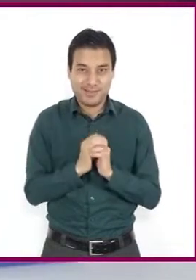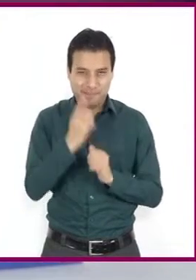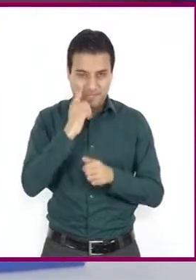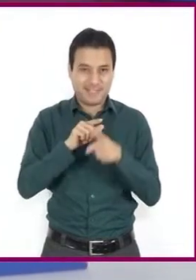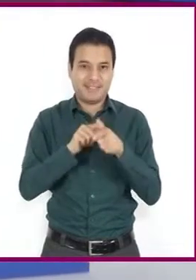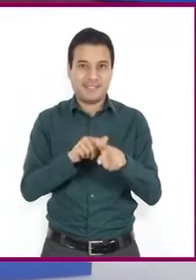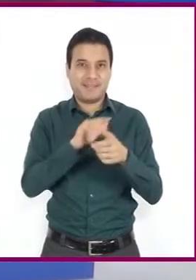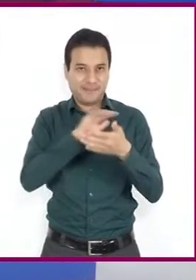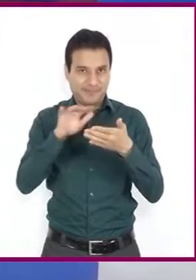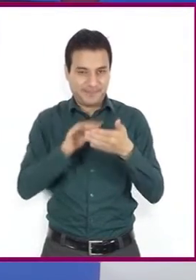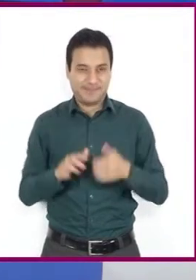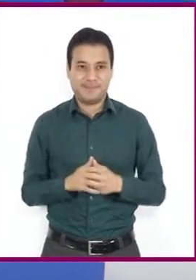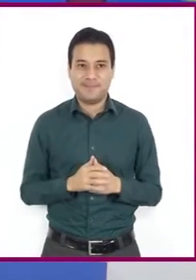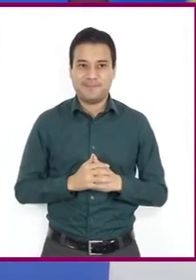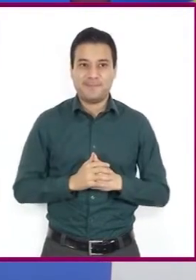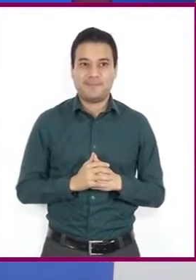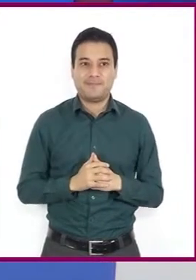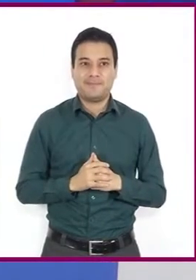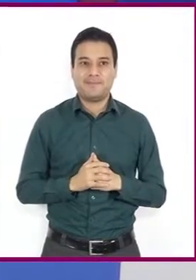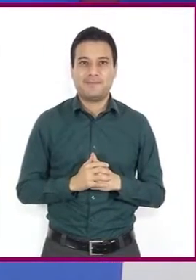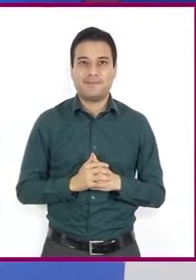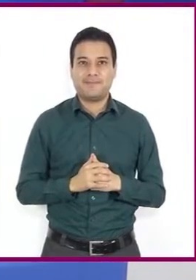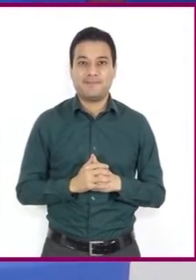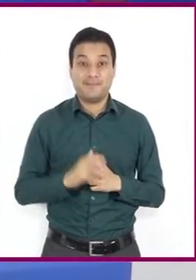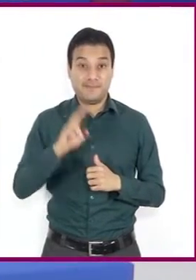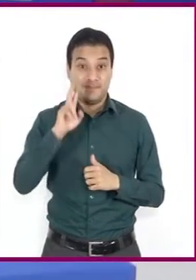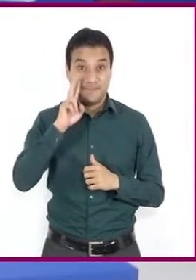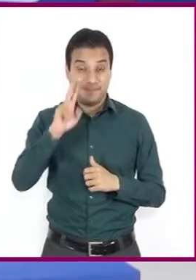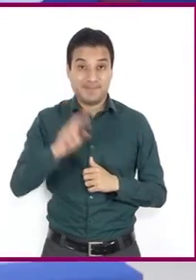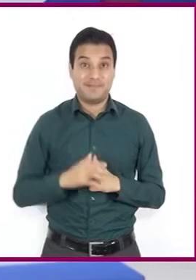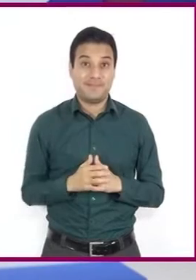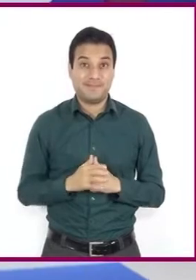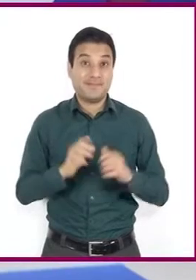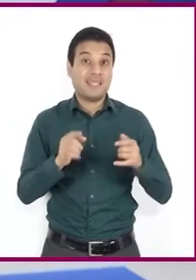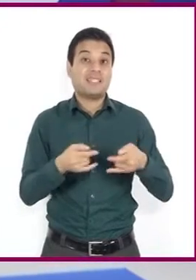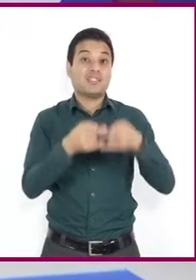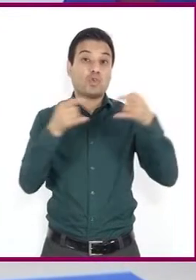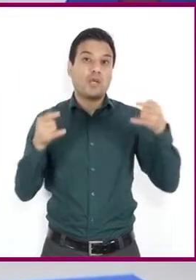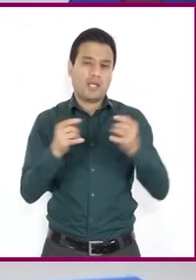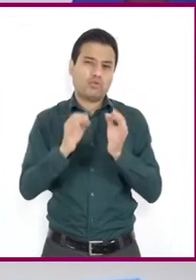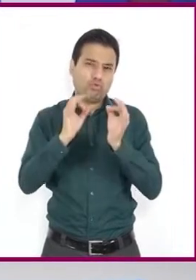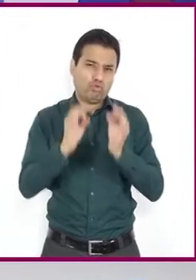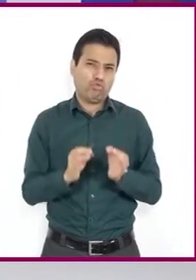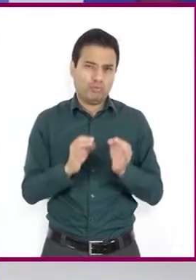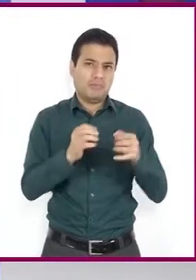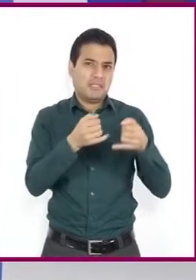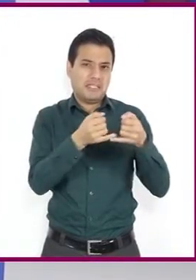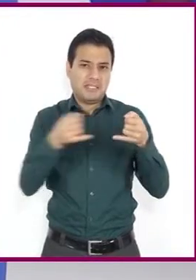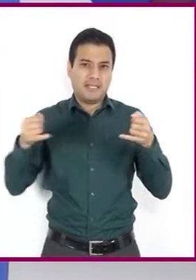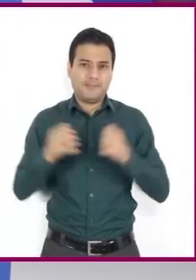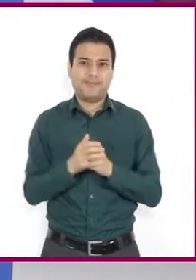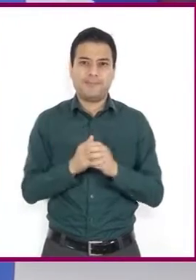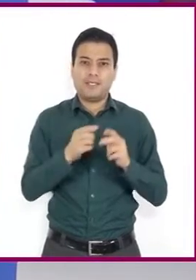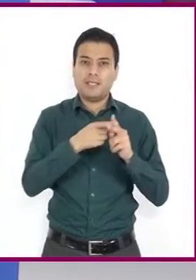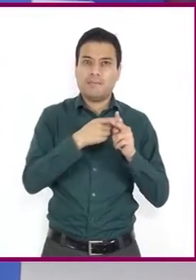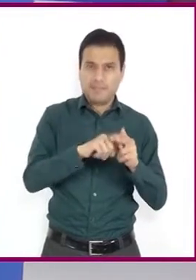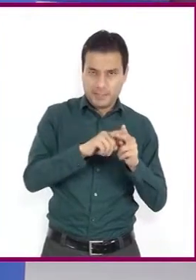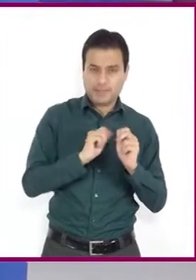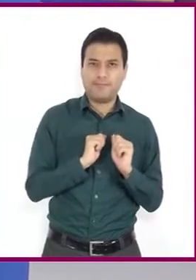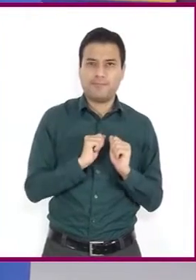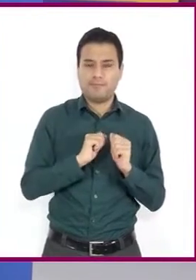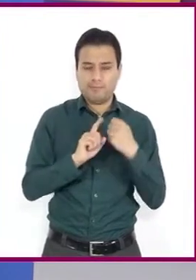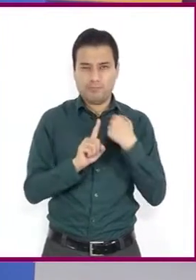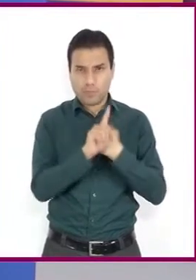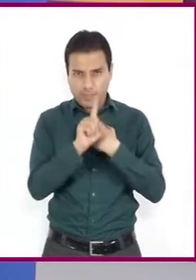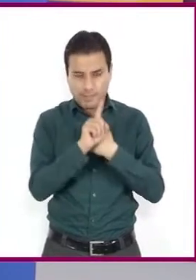Continuemos leyéndolo en casa. Como observamos, la historia se narra de manera lineal, ya que inicia con el planteamiento,